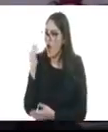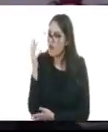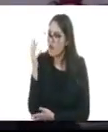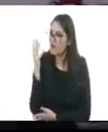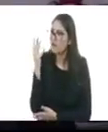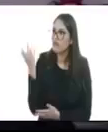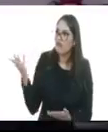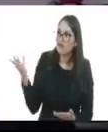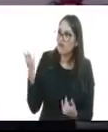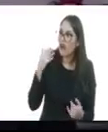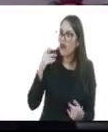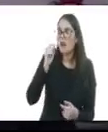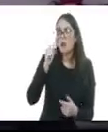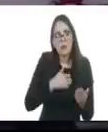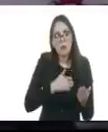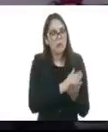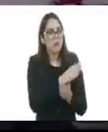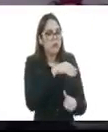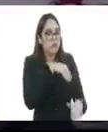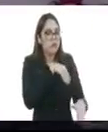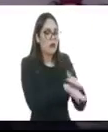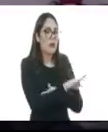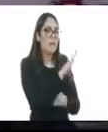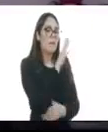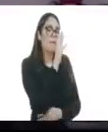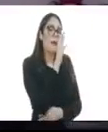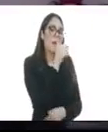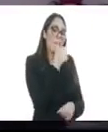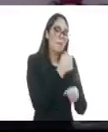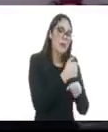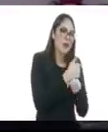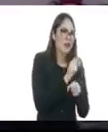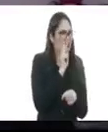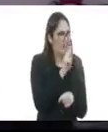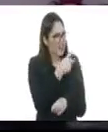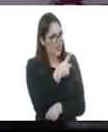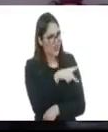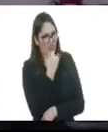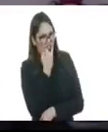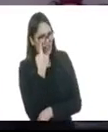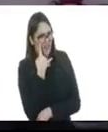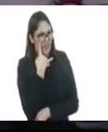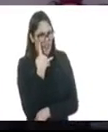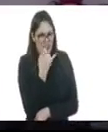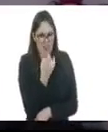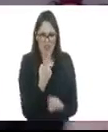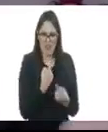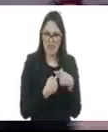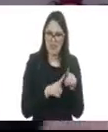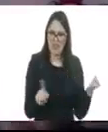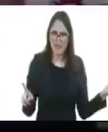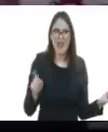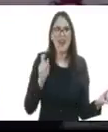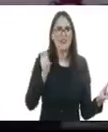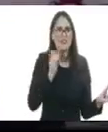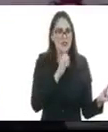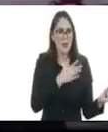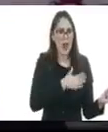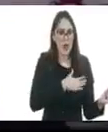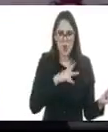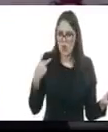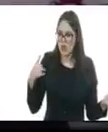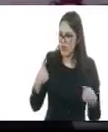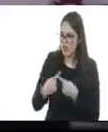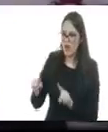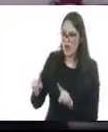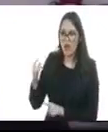pronto pues se encuentra este idioma raro, ¿no? Que es el español. y él y otros pues se van hasta atrás, ¿no? Y